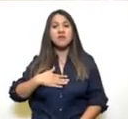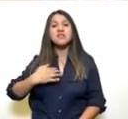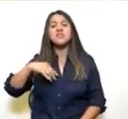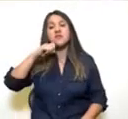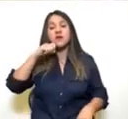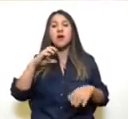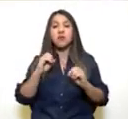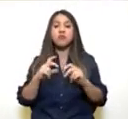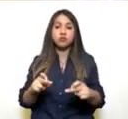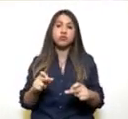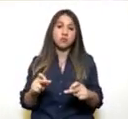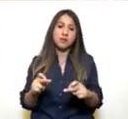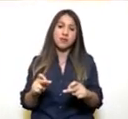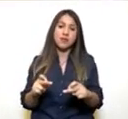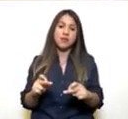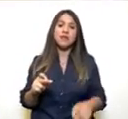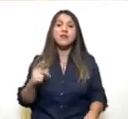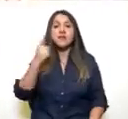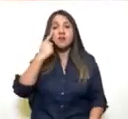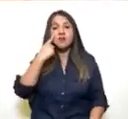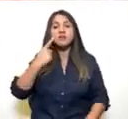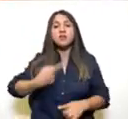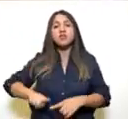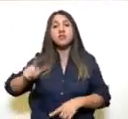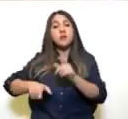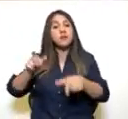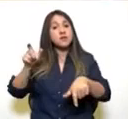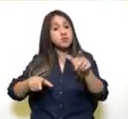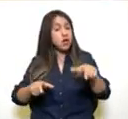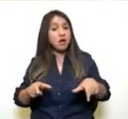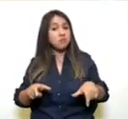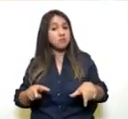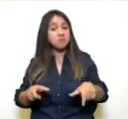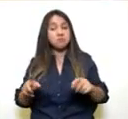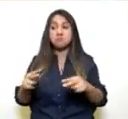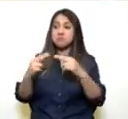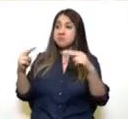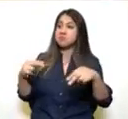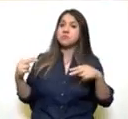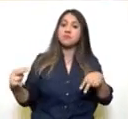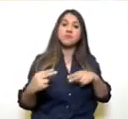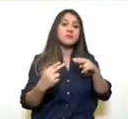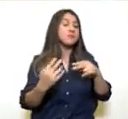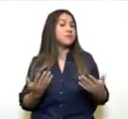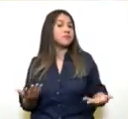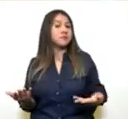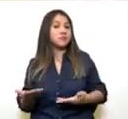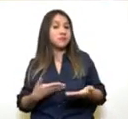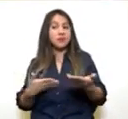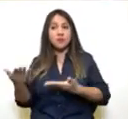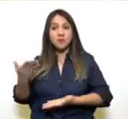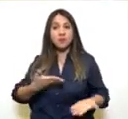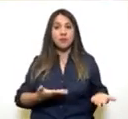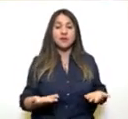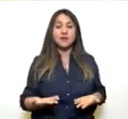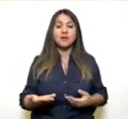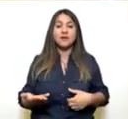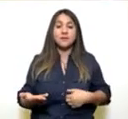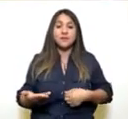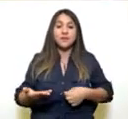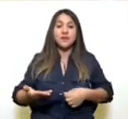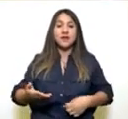oportunidad de conocer a otras personas también para